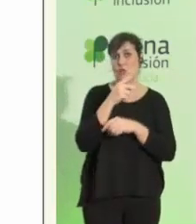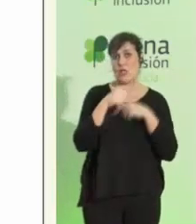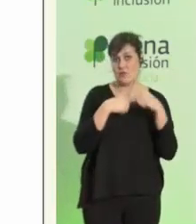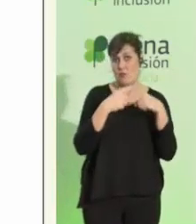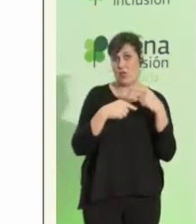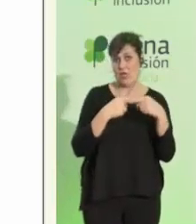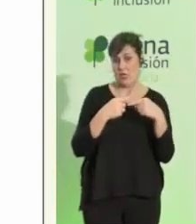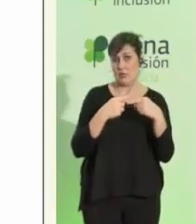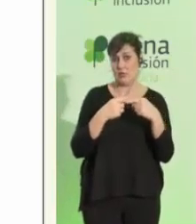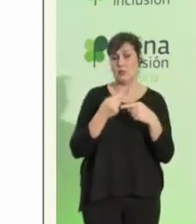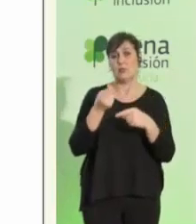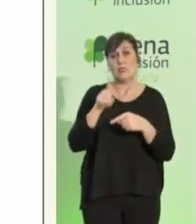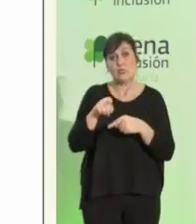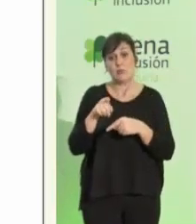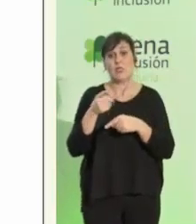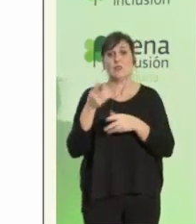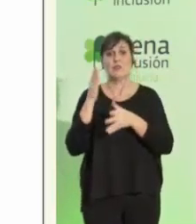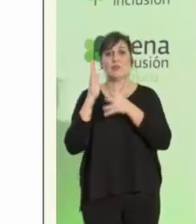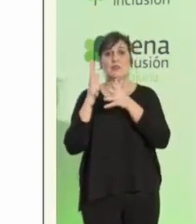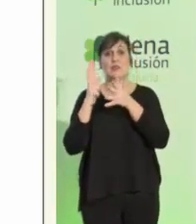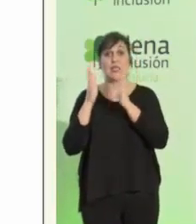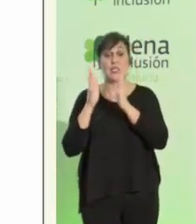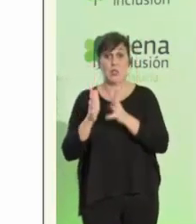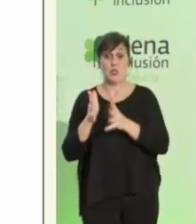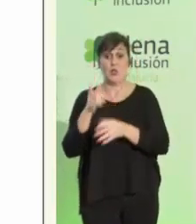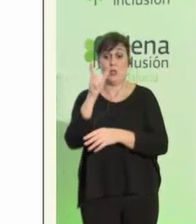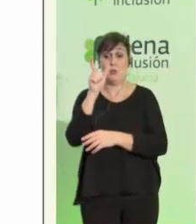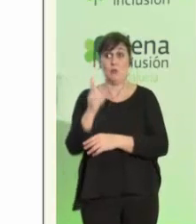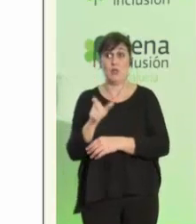de personas con discapacidades